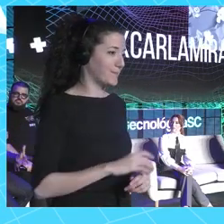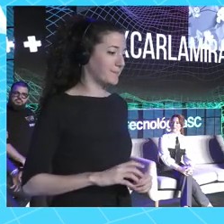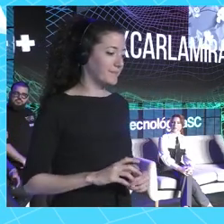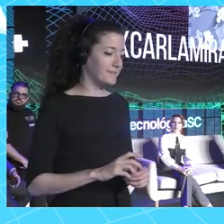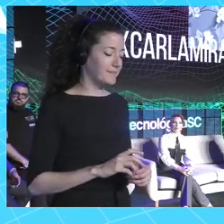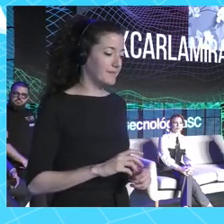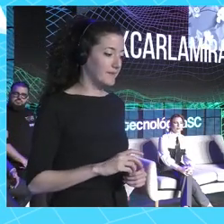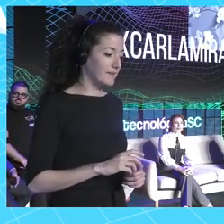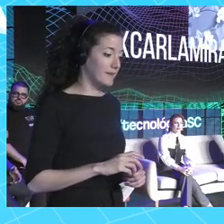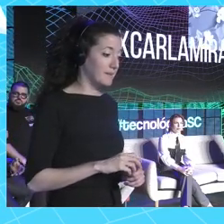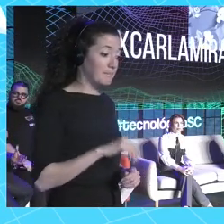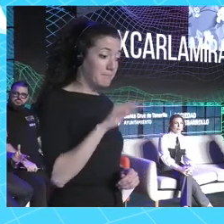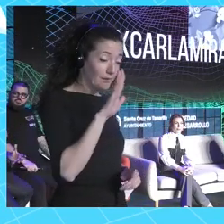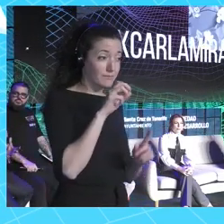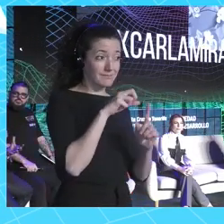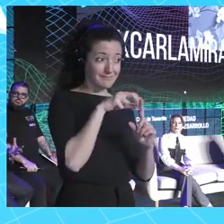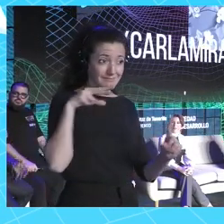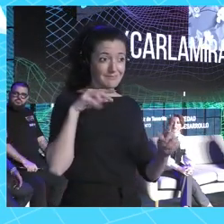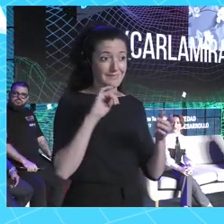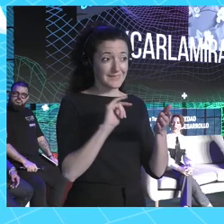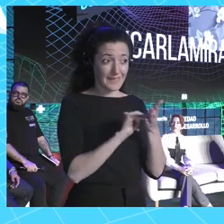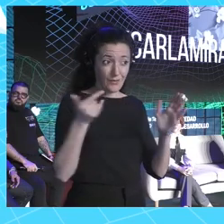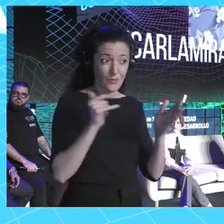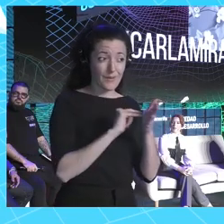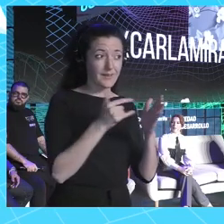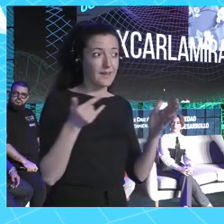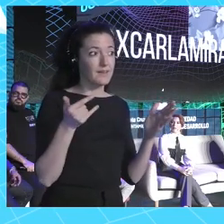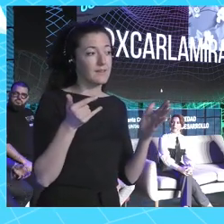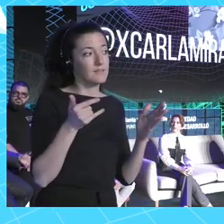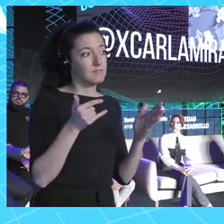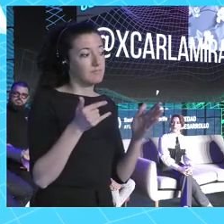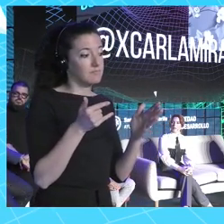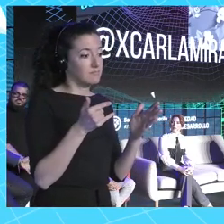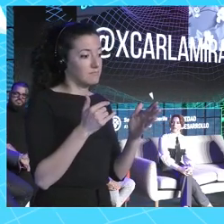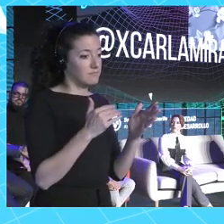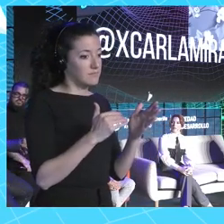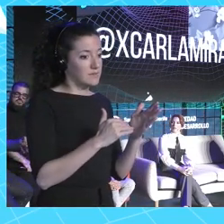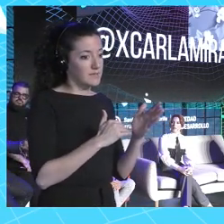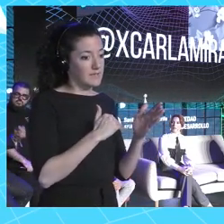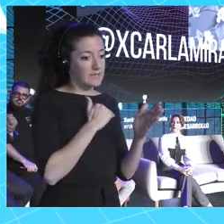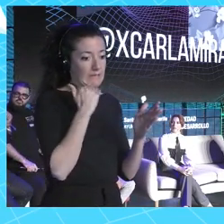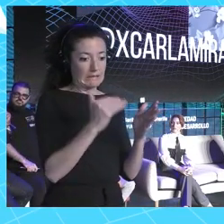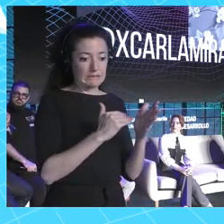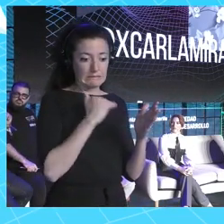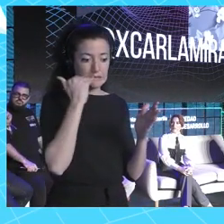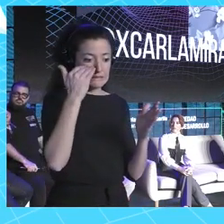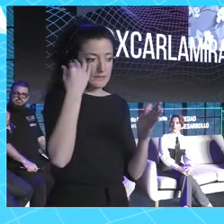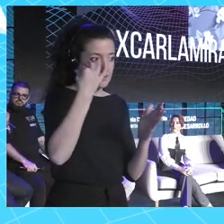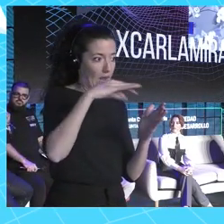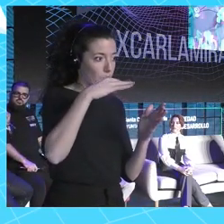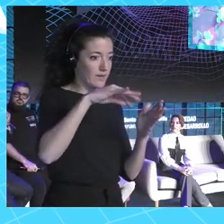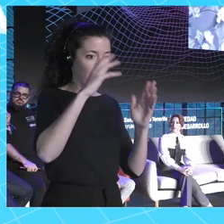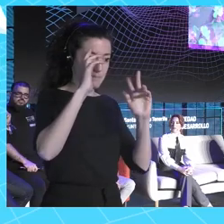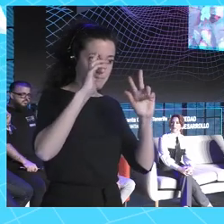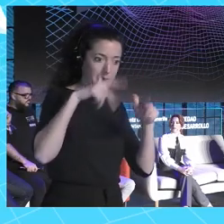tecnológica es casi que la única que nos permite hacerlo sin devorar territorios sin devorar recursos